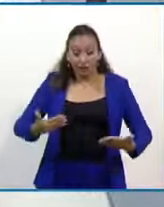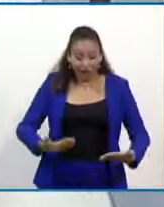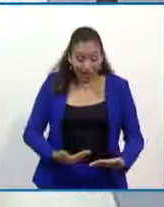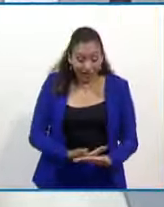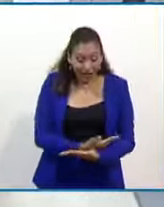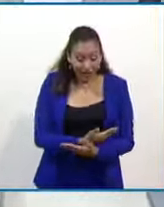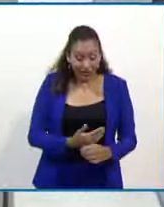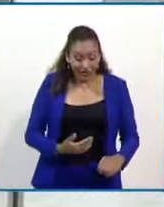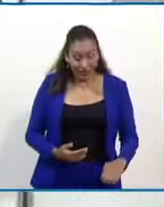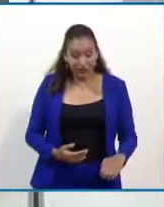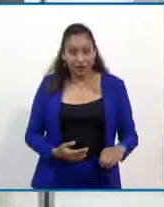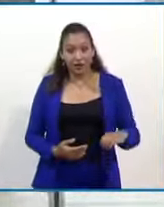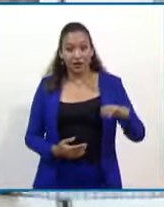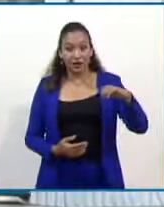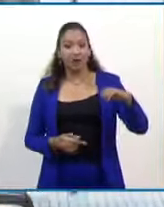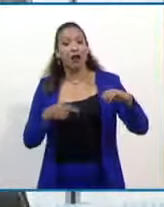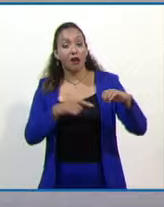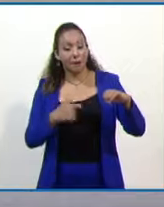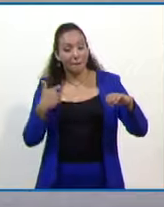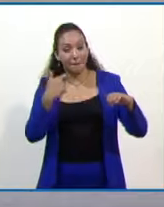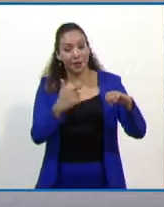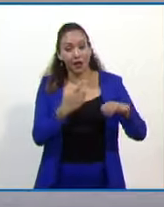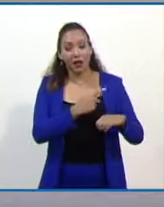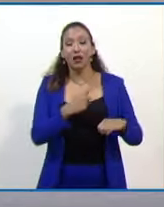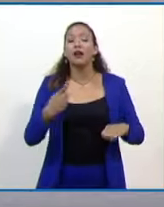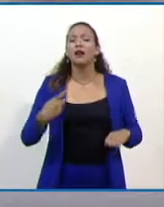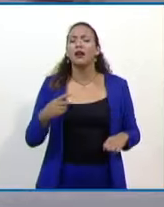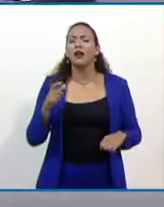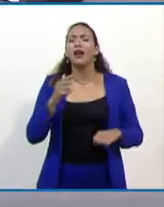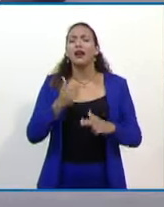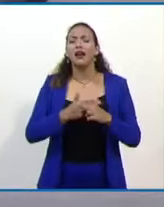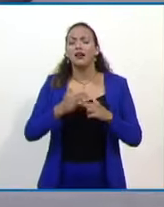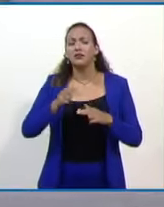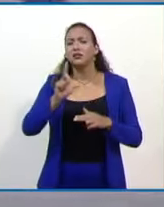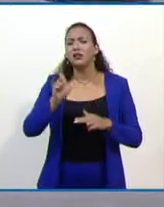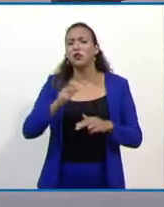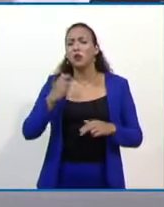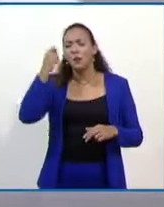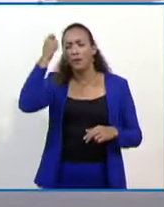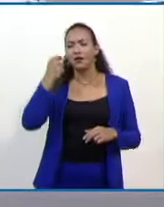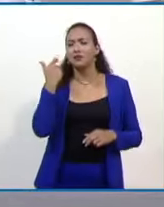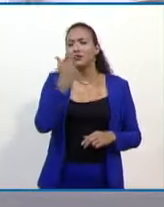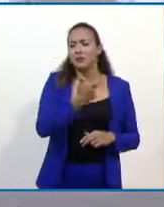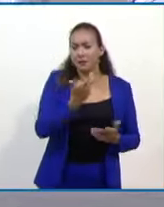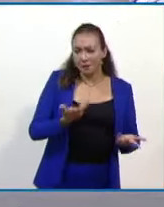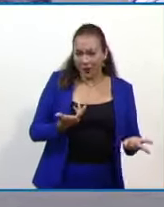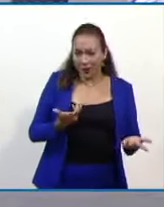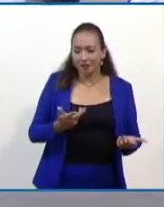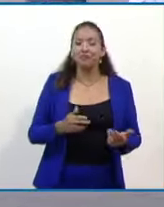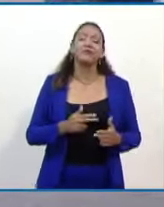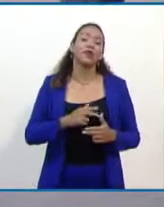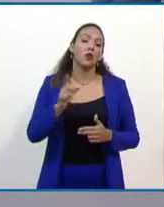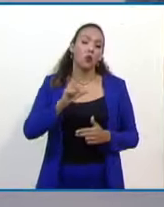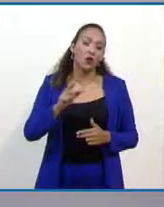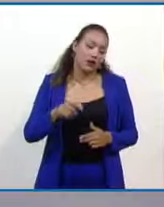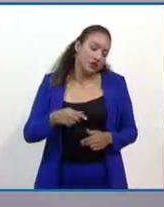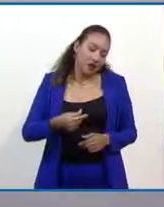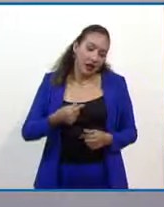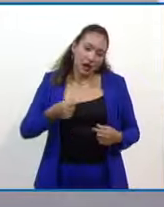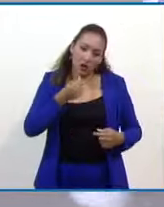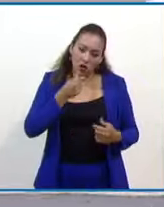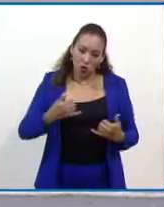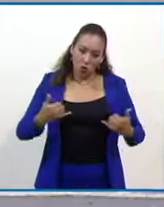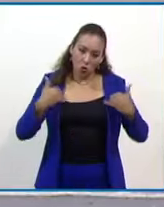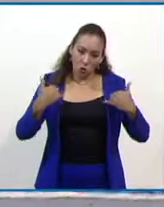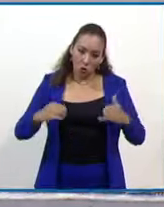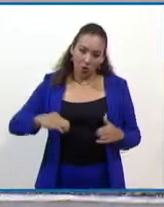que la adquiera la mayoría de edad, siempre y cuando demuestre que continúa estudiando. De ahí que cuando se demandan alimentos retroactivos y